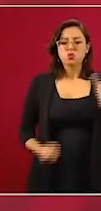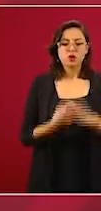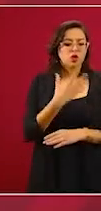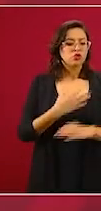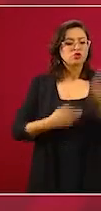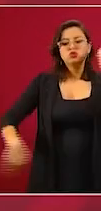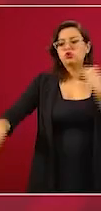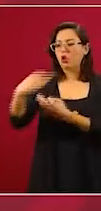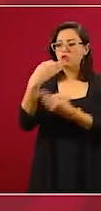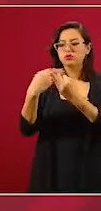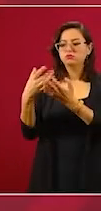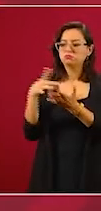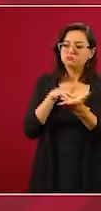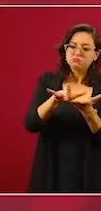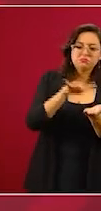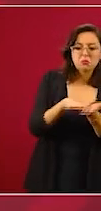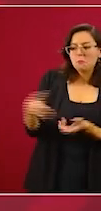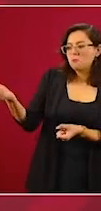algo